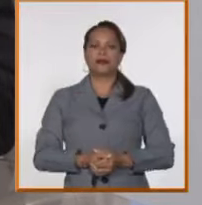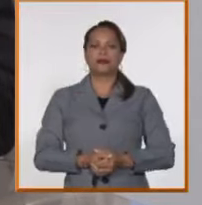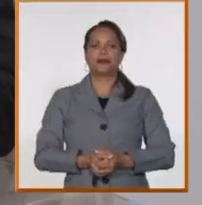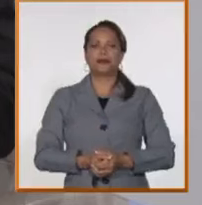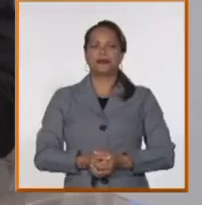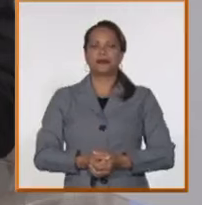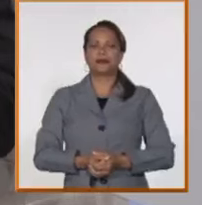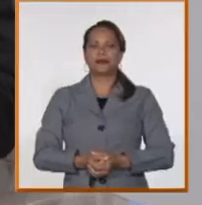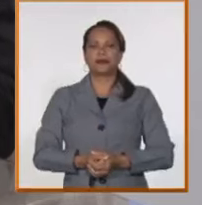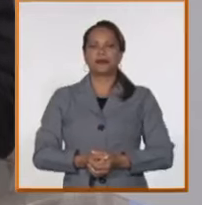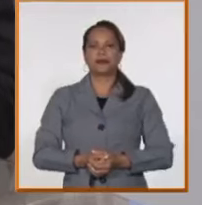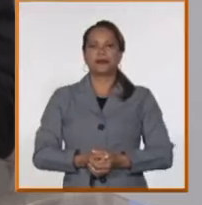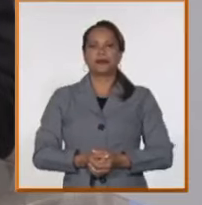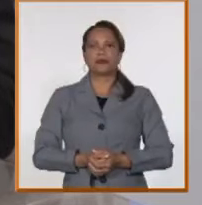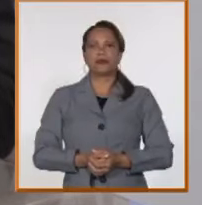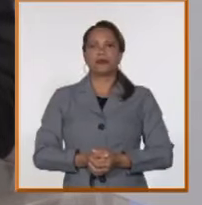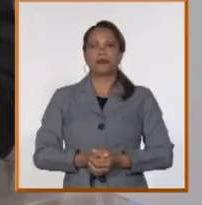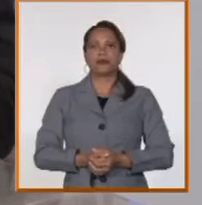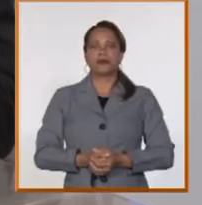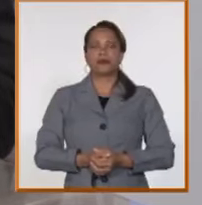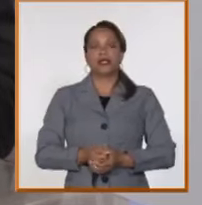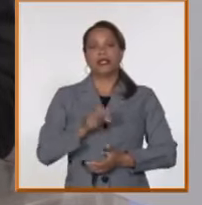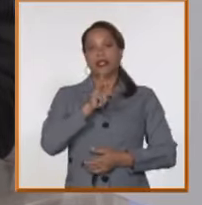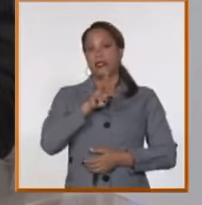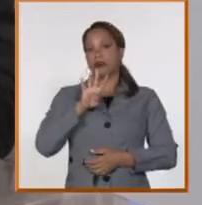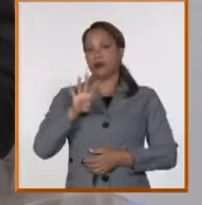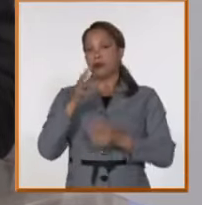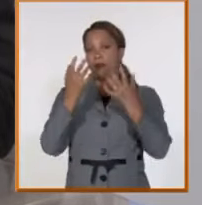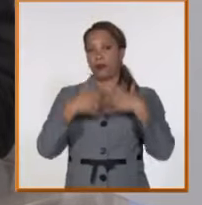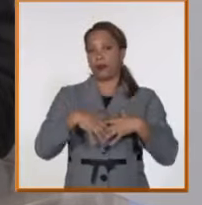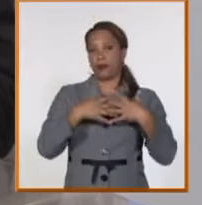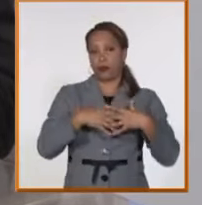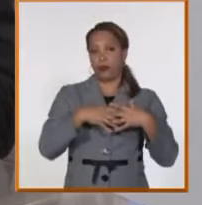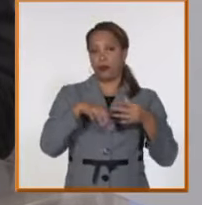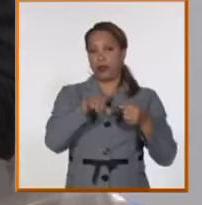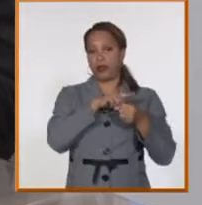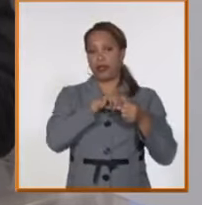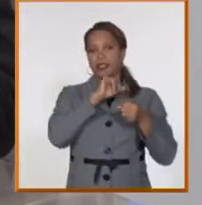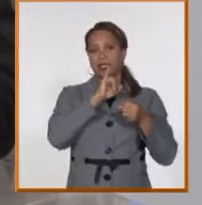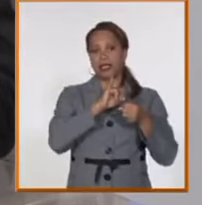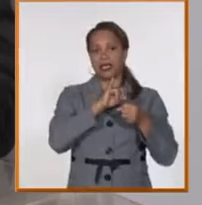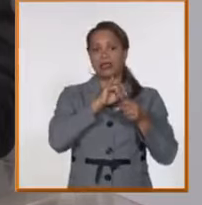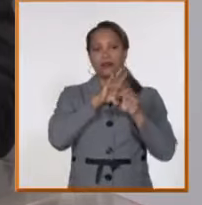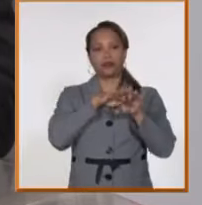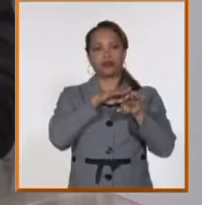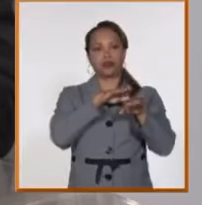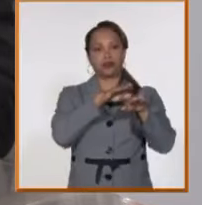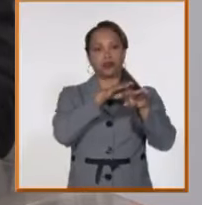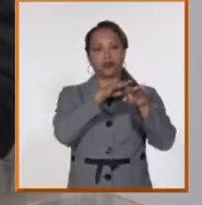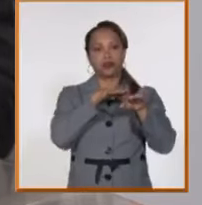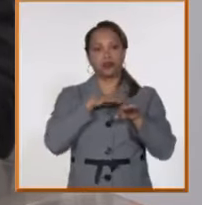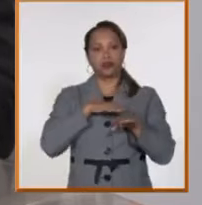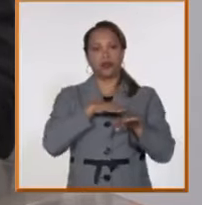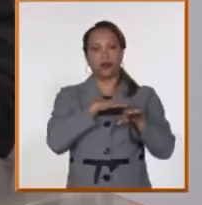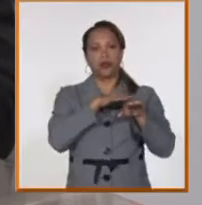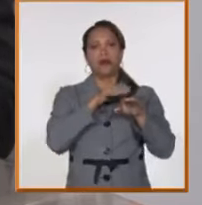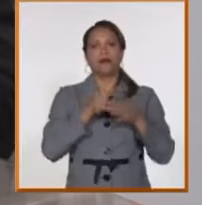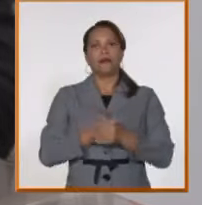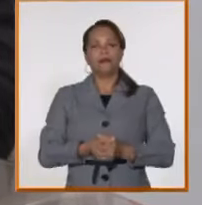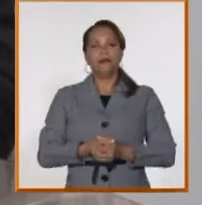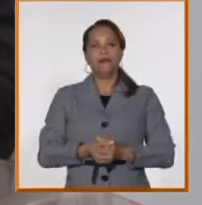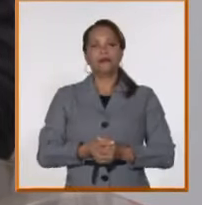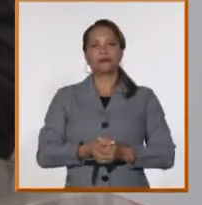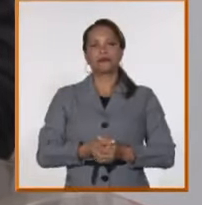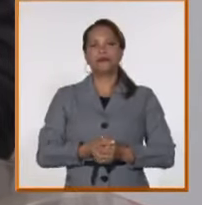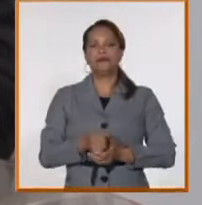decir que de las otras de las 34 empresas productoras seis son textileras que incluye a ingiro la hilandería